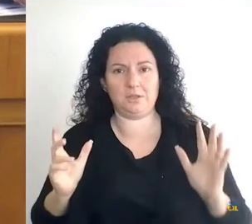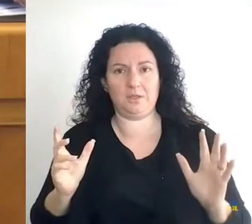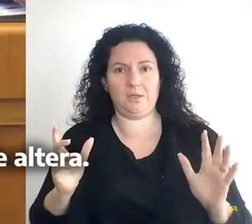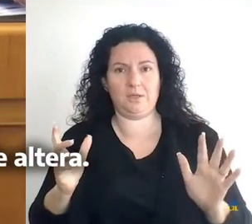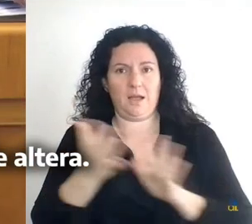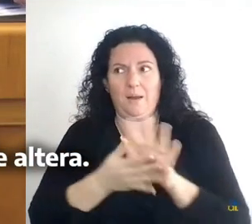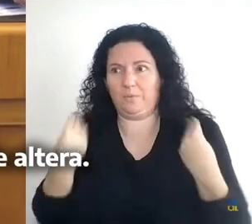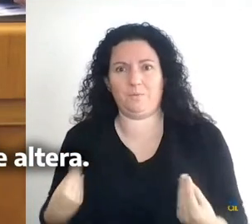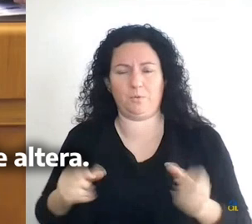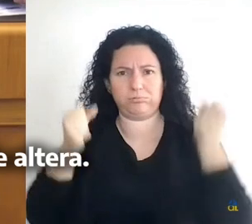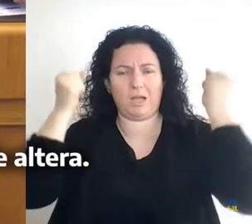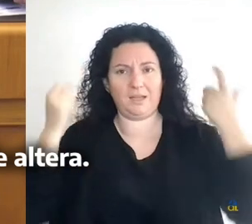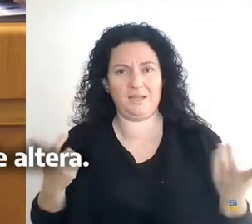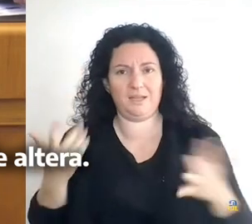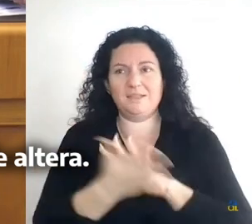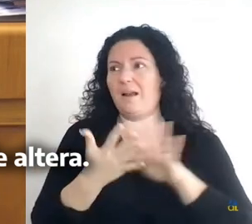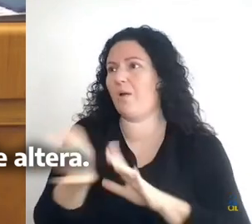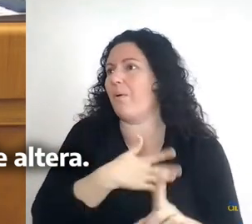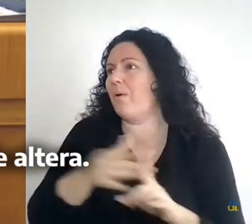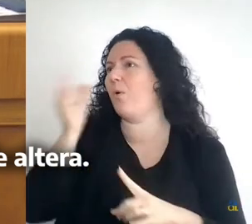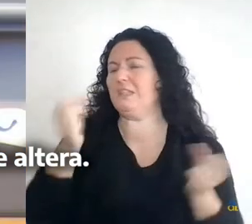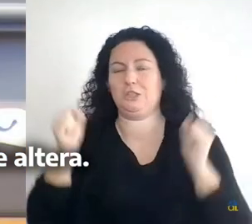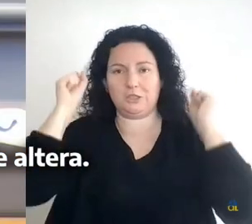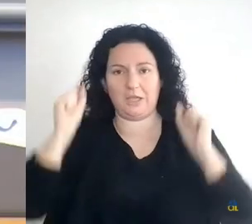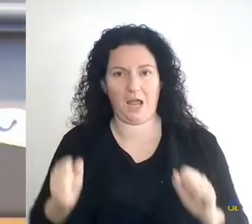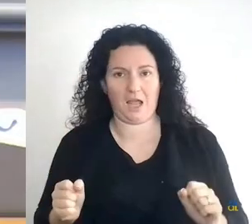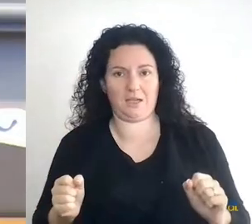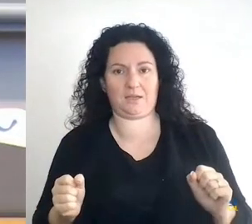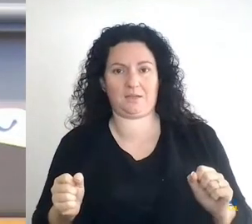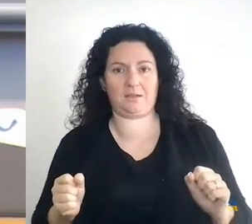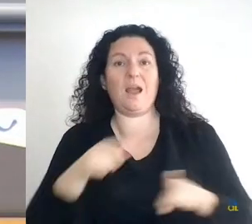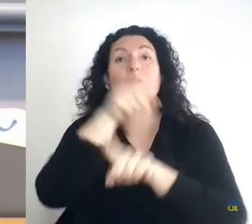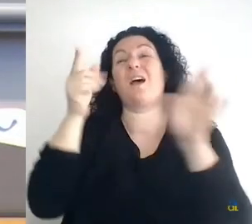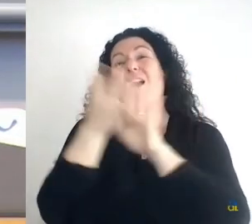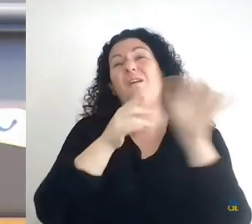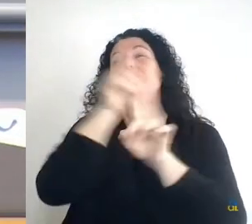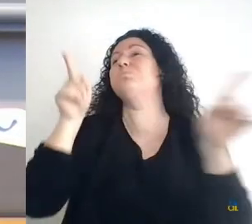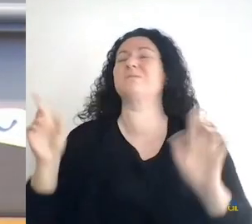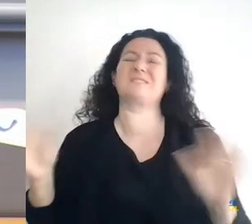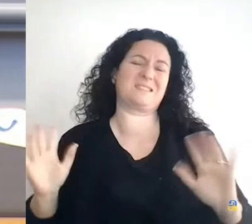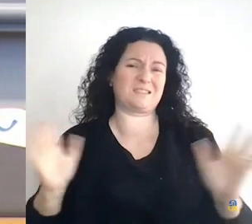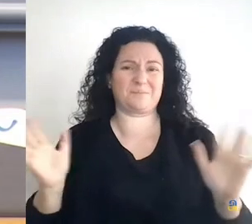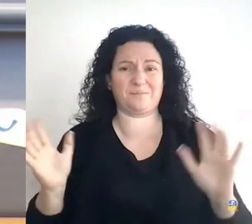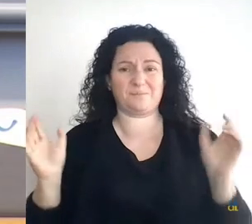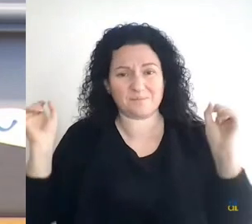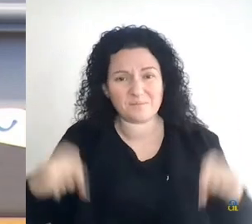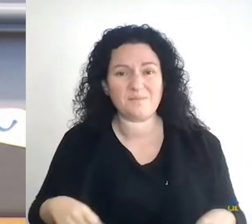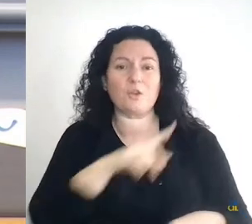s'altera. Si parlem de la violència contra la dona, s'altera. Eviten alusiones i... Senyor Fullana, por favor, eviten...